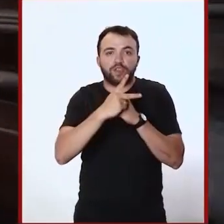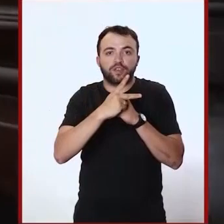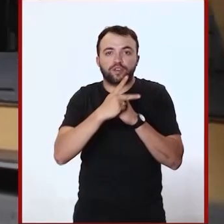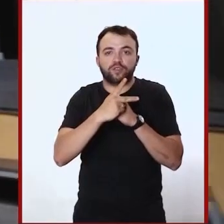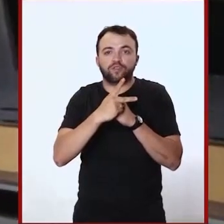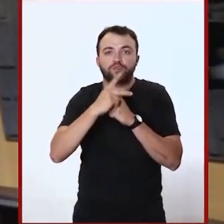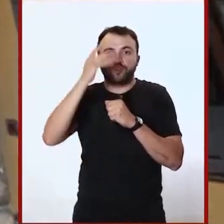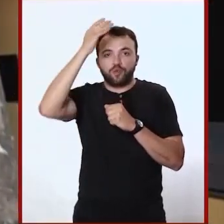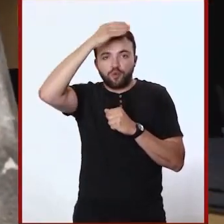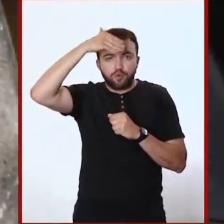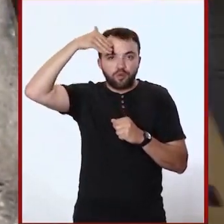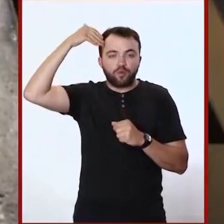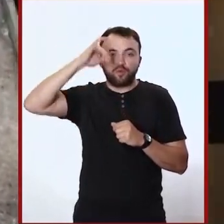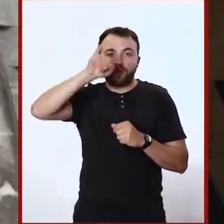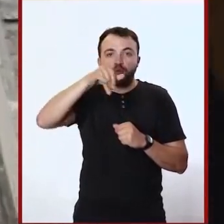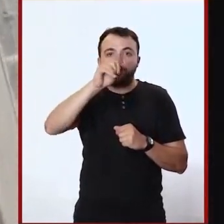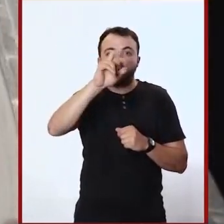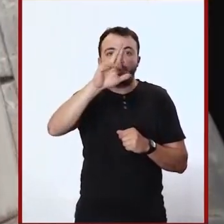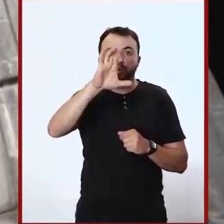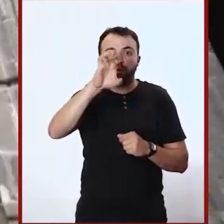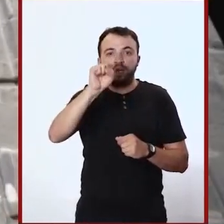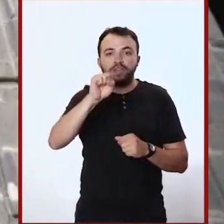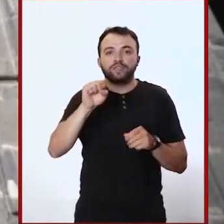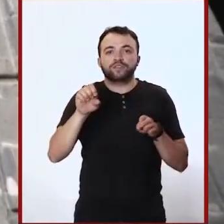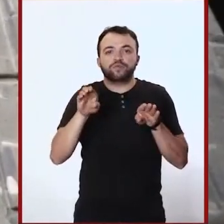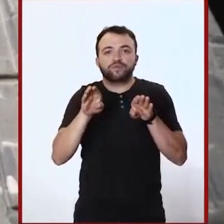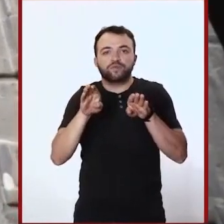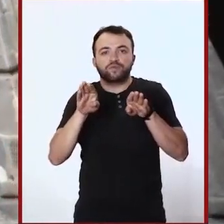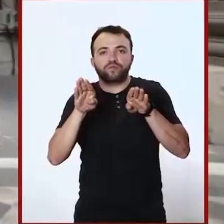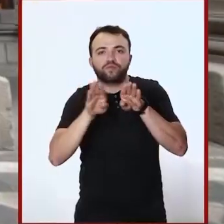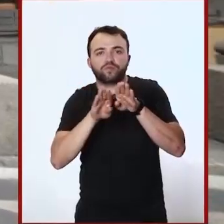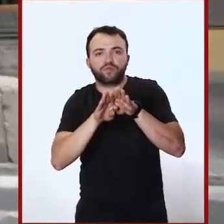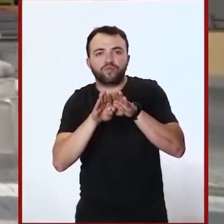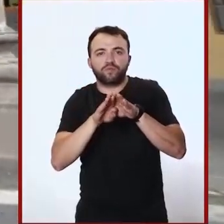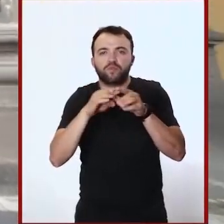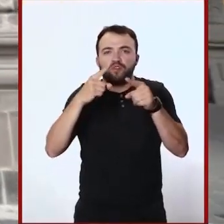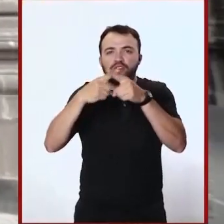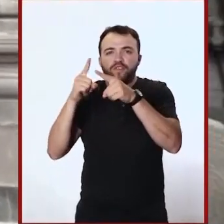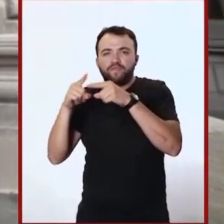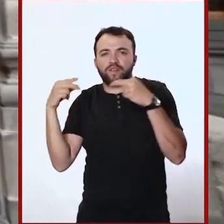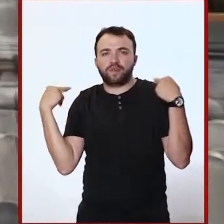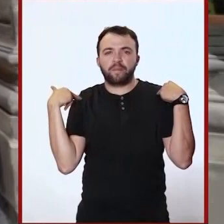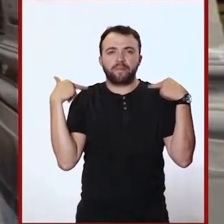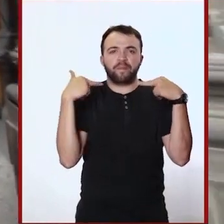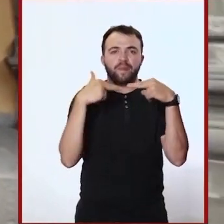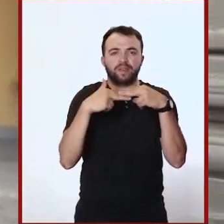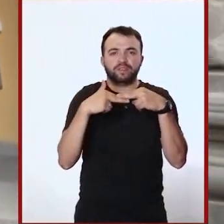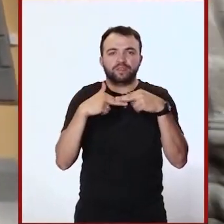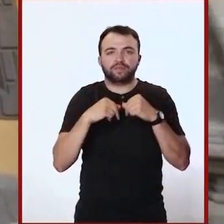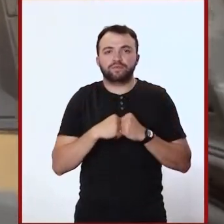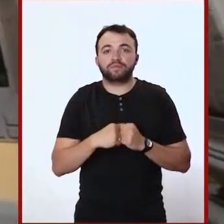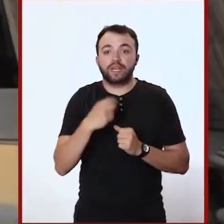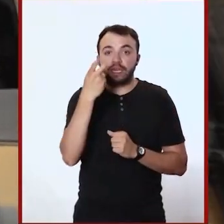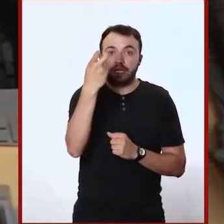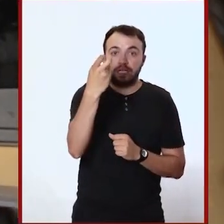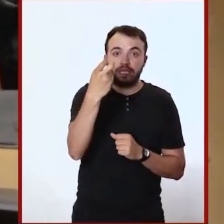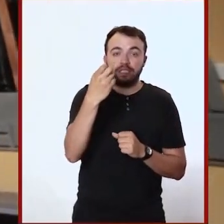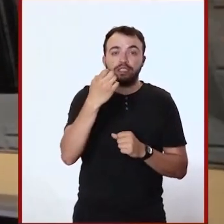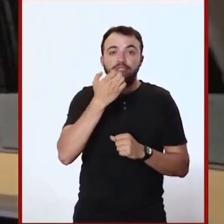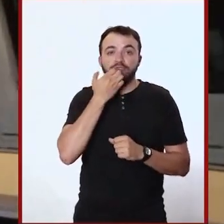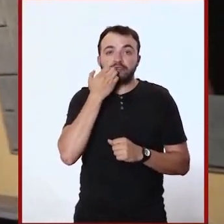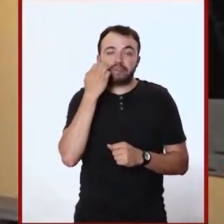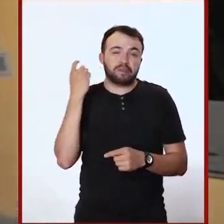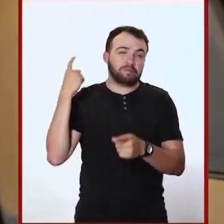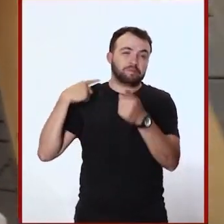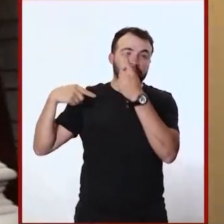con cabezas como Gabino Barreda y el maestro Justo Sierra. En esta escuela, en aquel entonces,